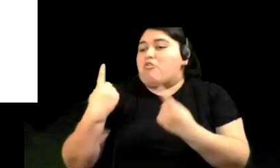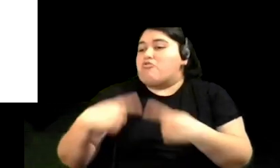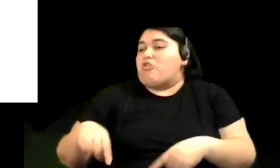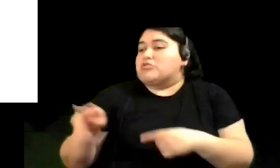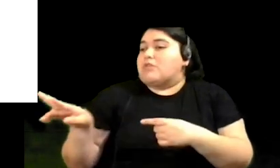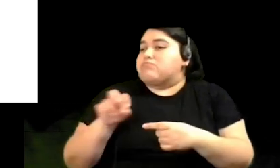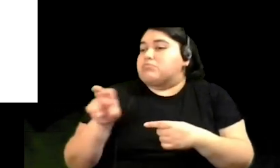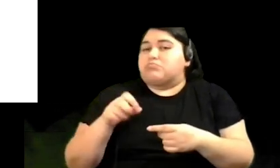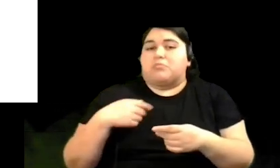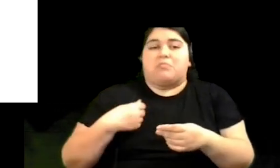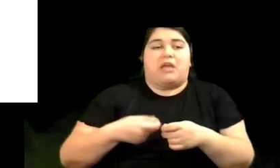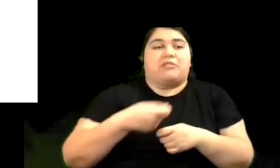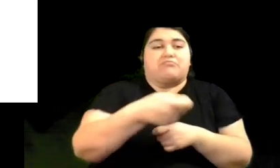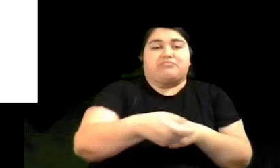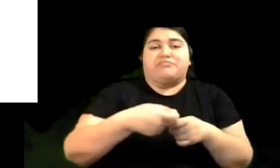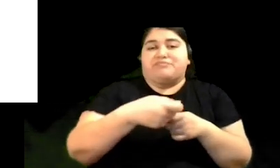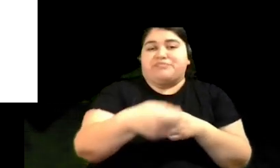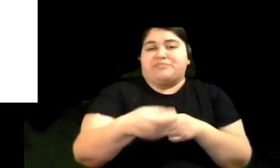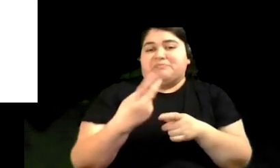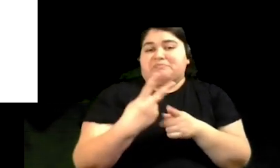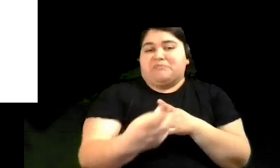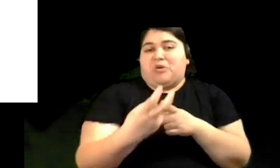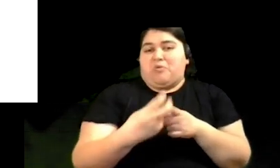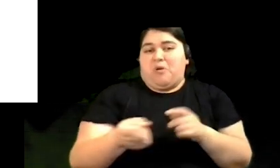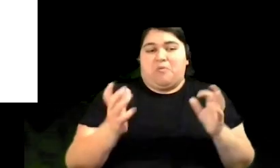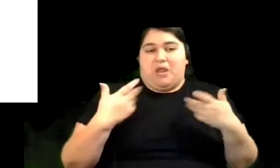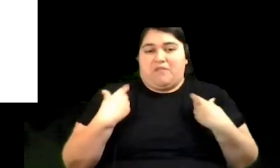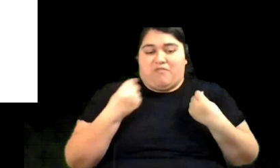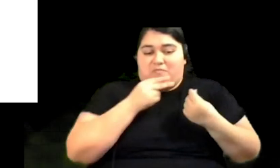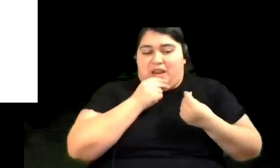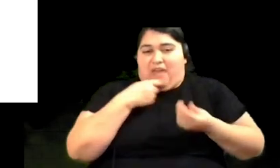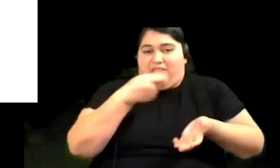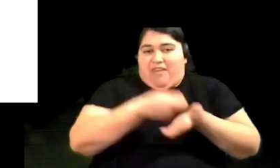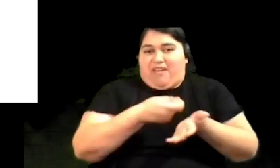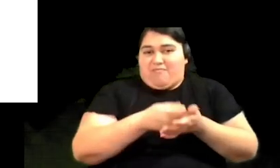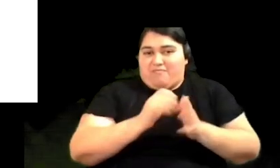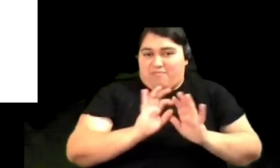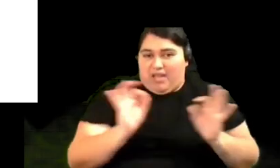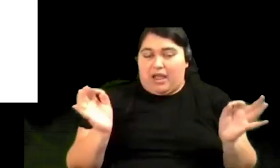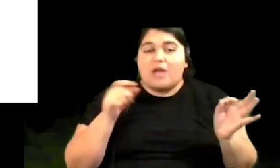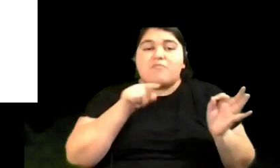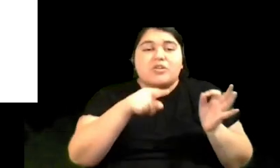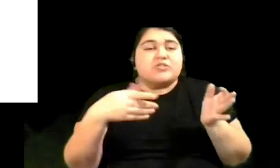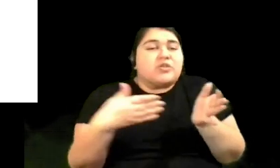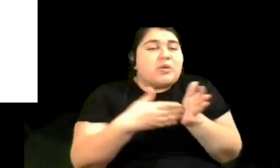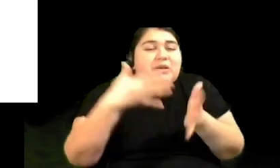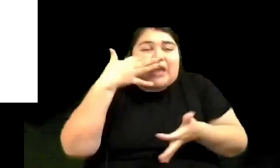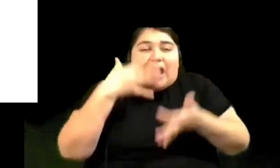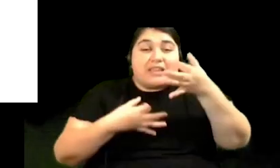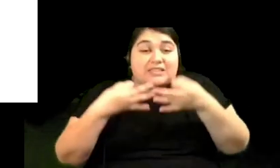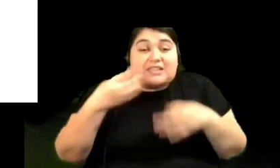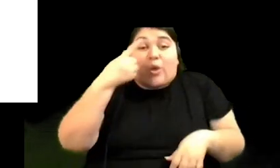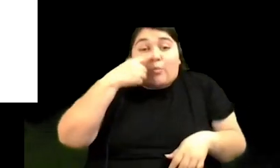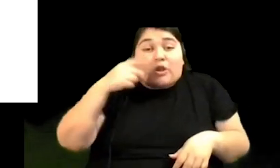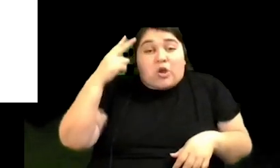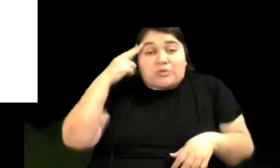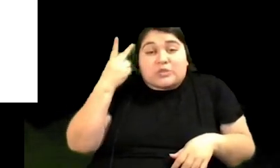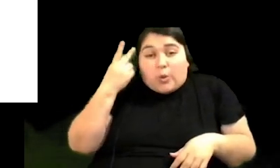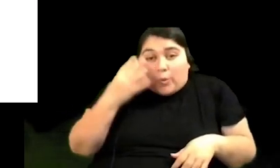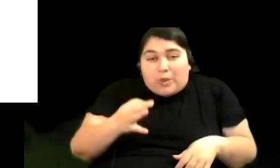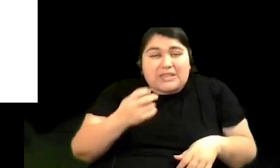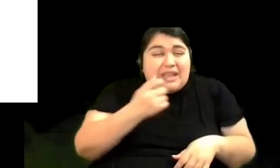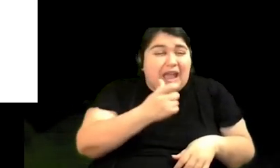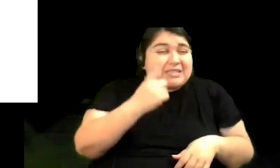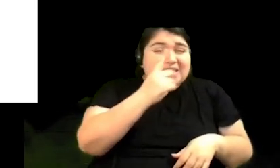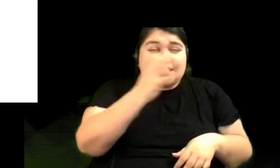tener en cuenta cuando se hace un análisis de este tipo. Pero esto es el análisis que del año 1920, hace más de 100